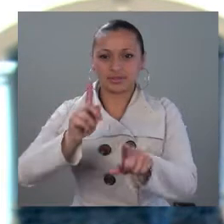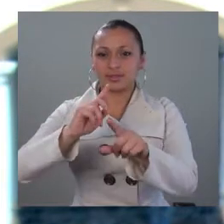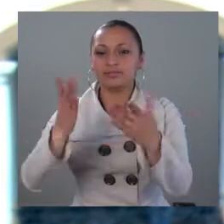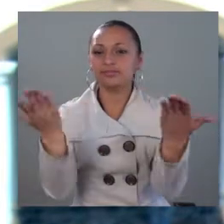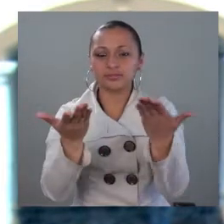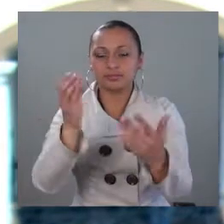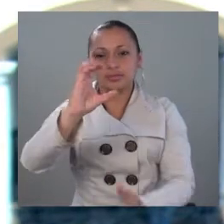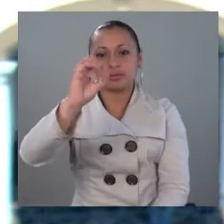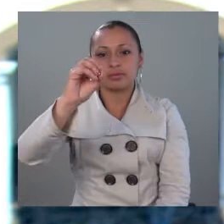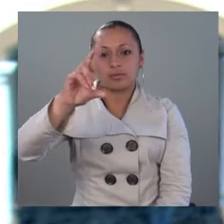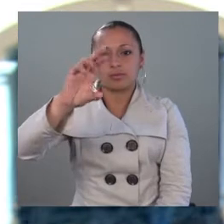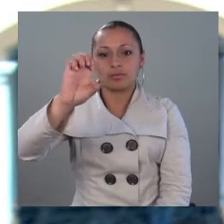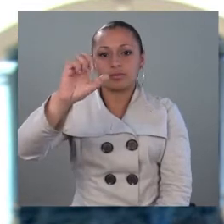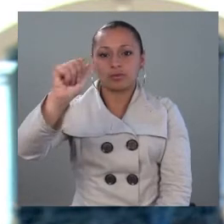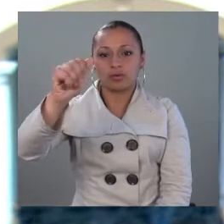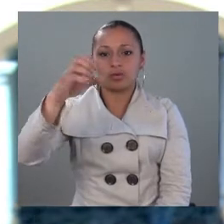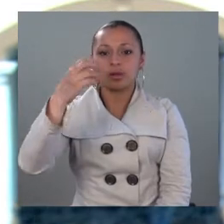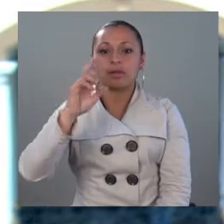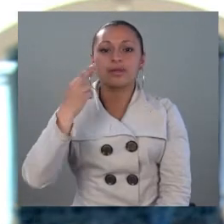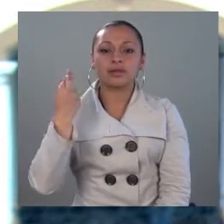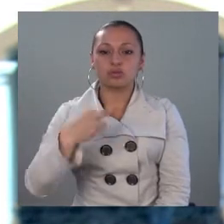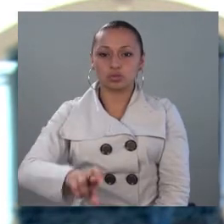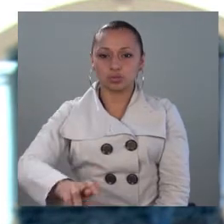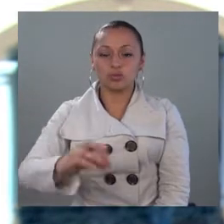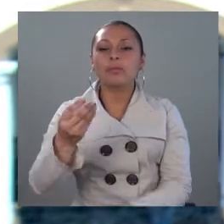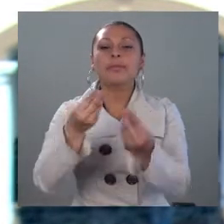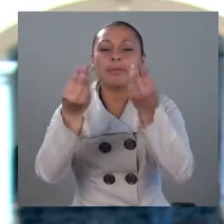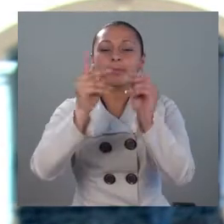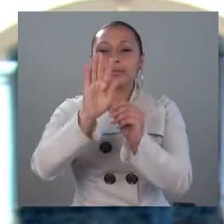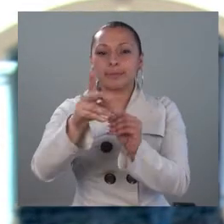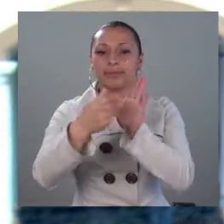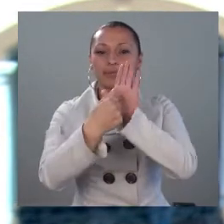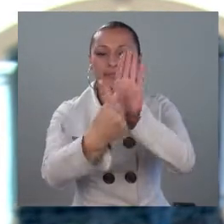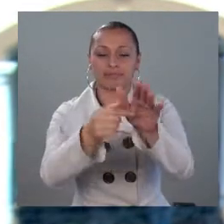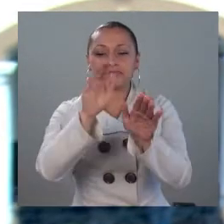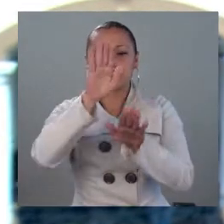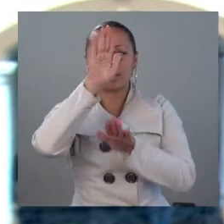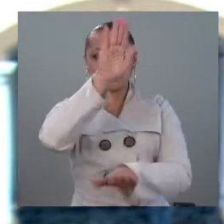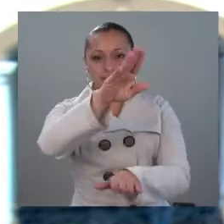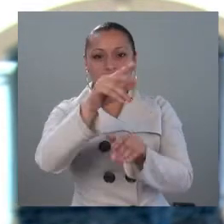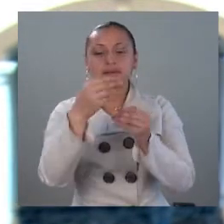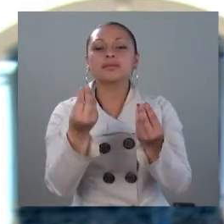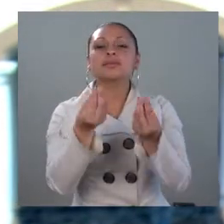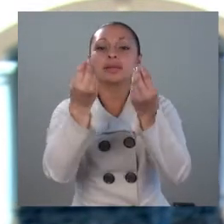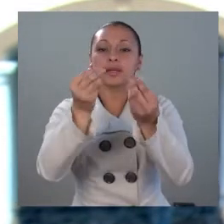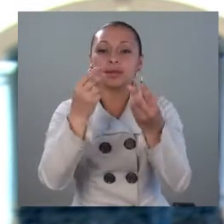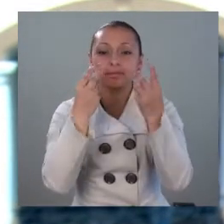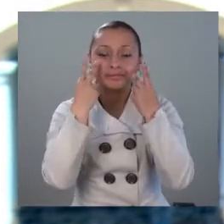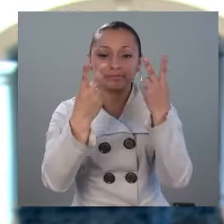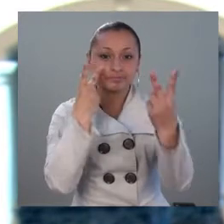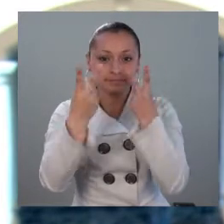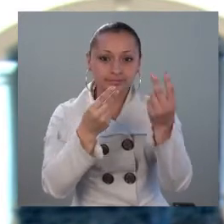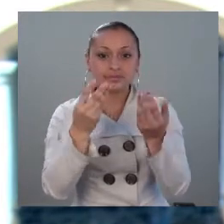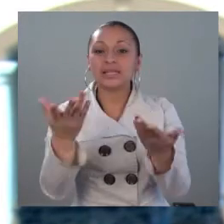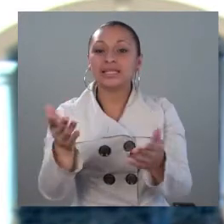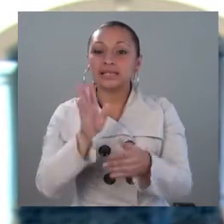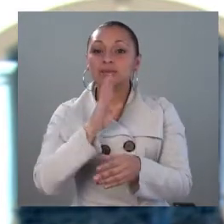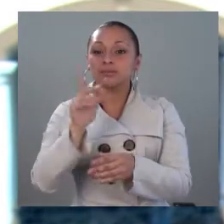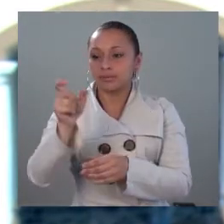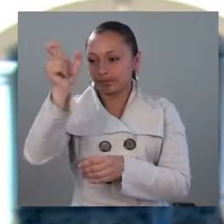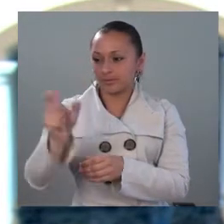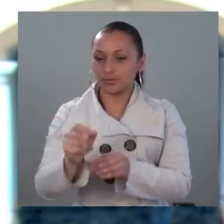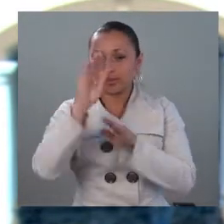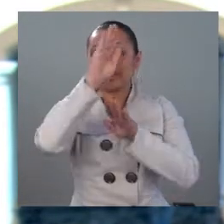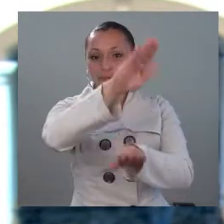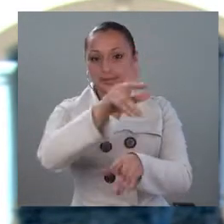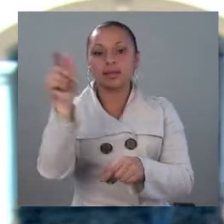Empresarios de Corea del Sur visitaron el departamento de Nariño con la expectativa de generar nuevas posibilidades de negocio. Su visita estuvo encabezada por el